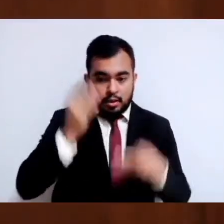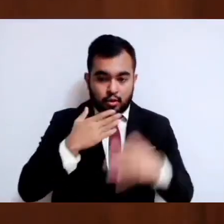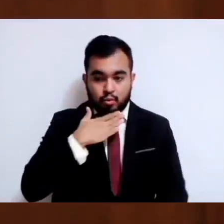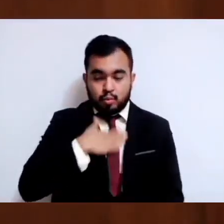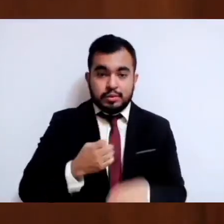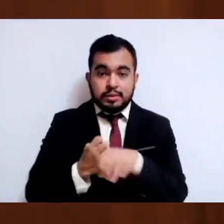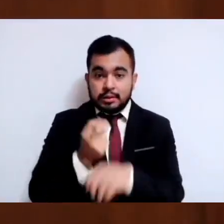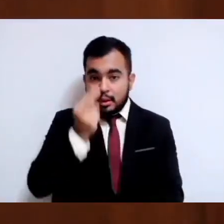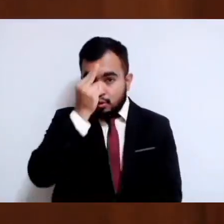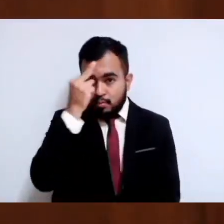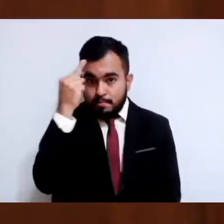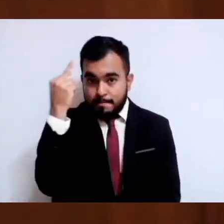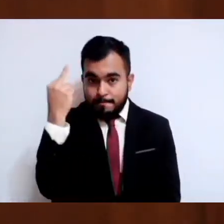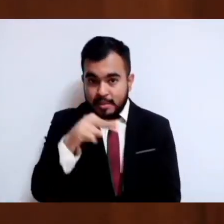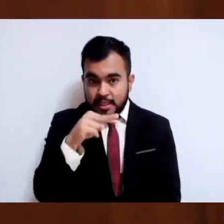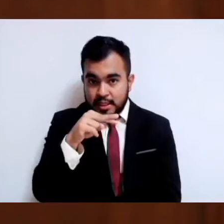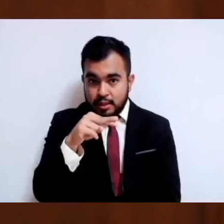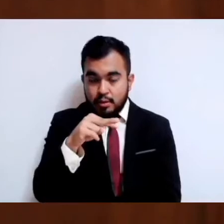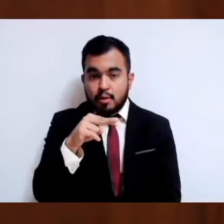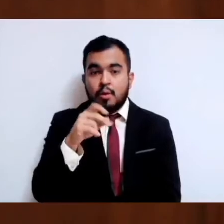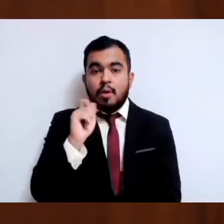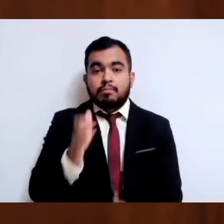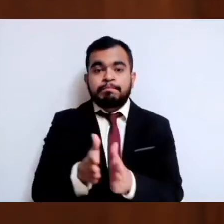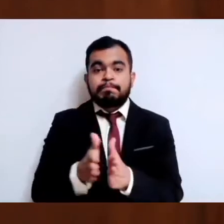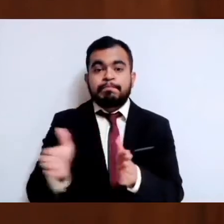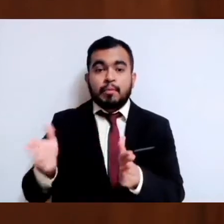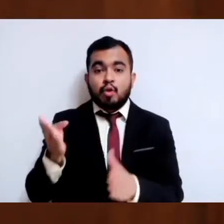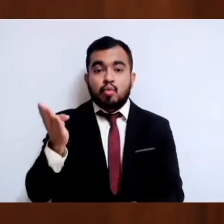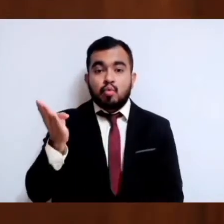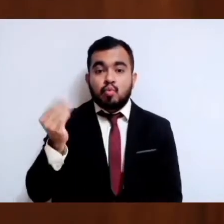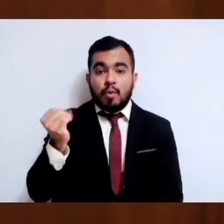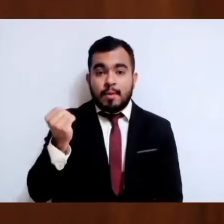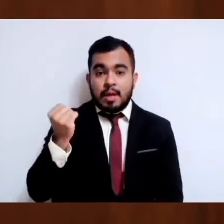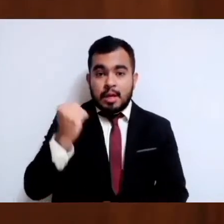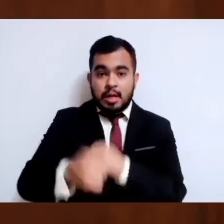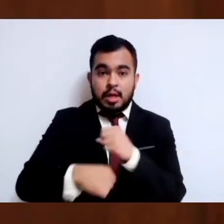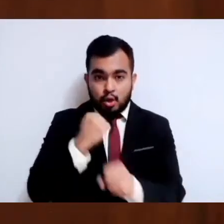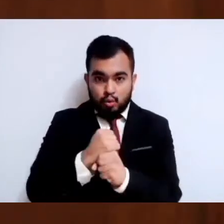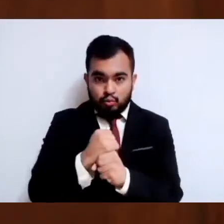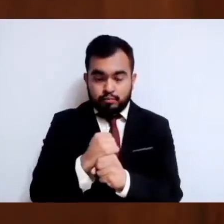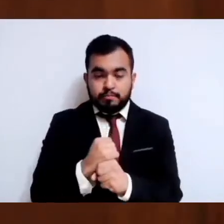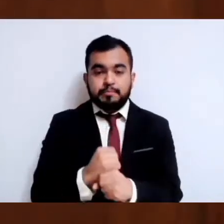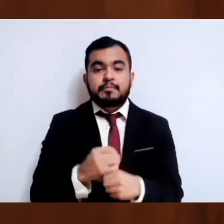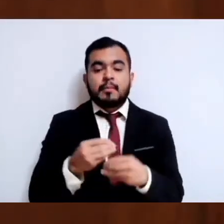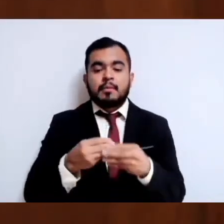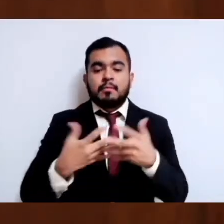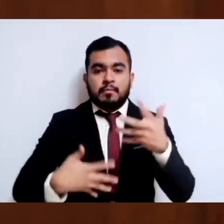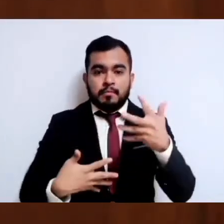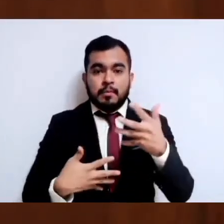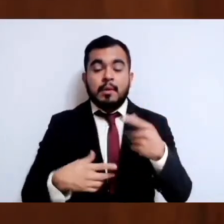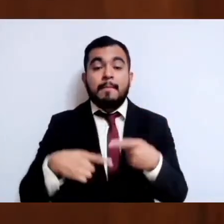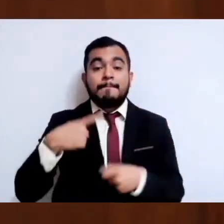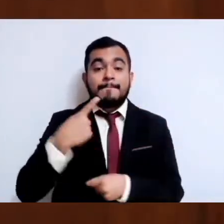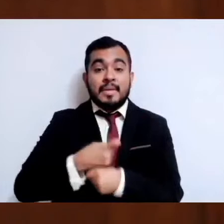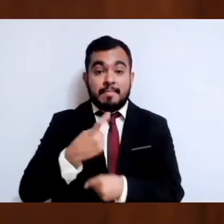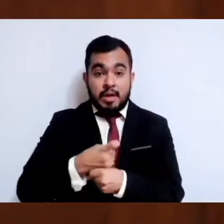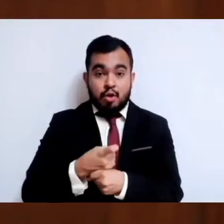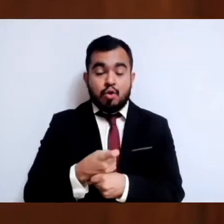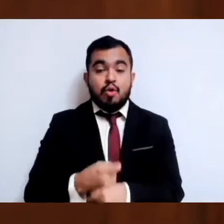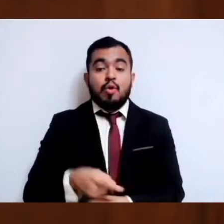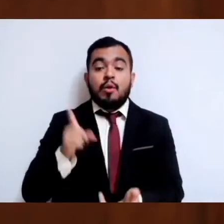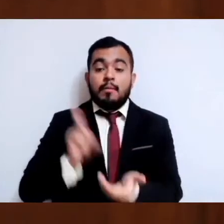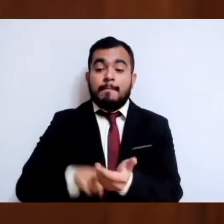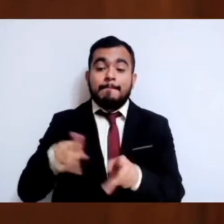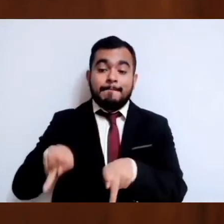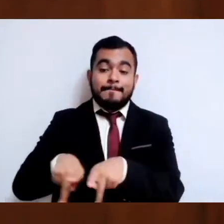un periodo de 9 años. Transitorios. Primero, publíquese el presente decreto